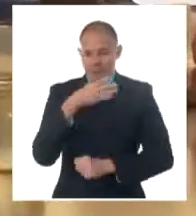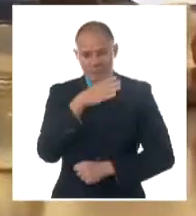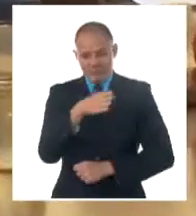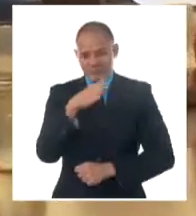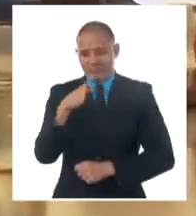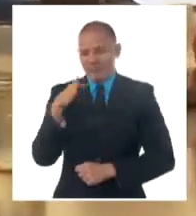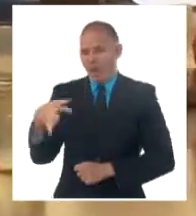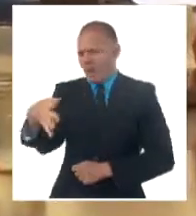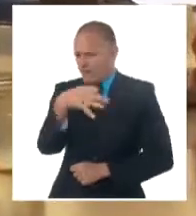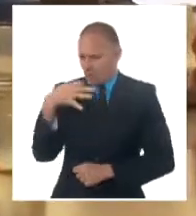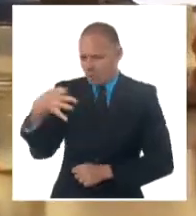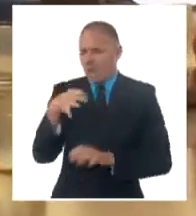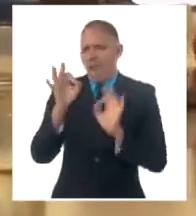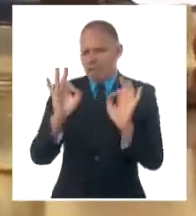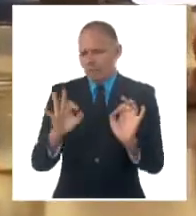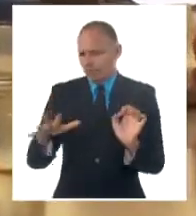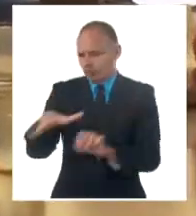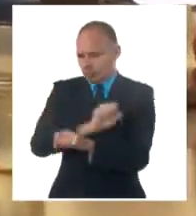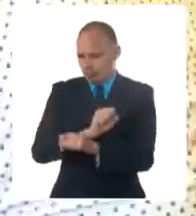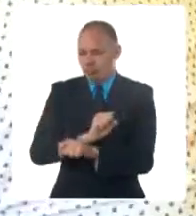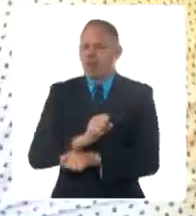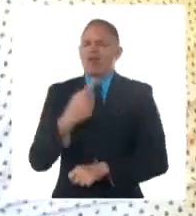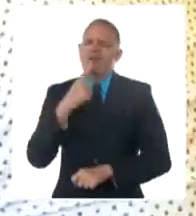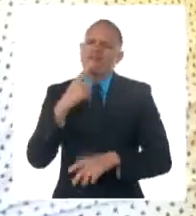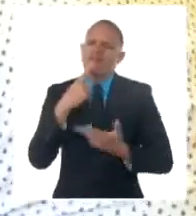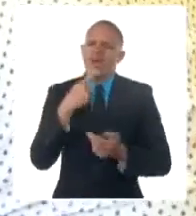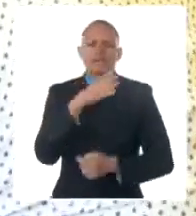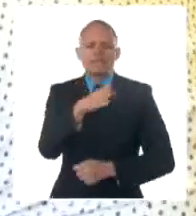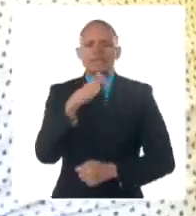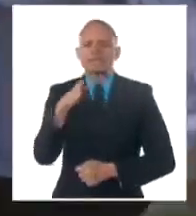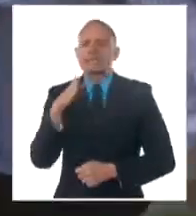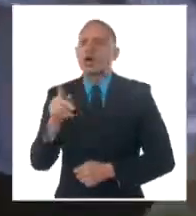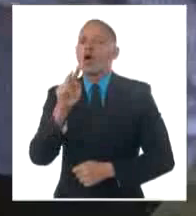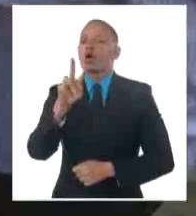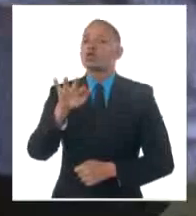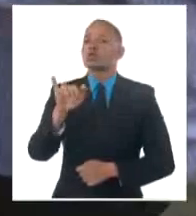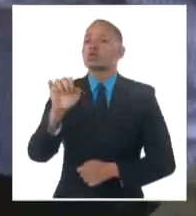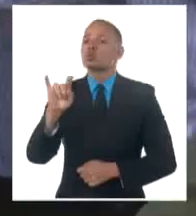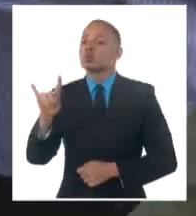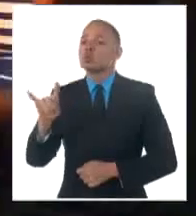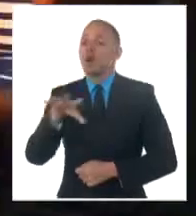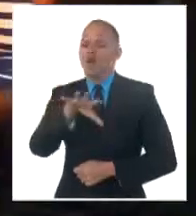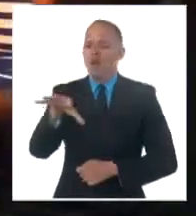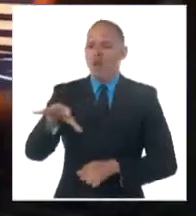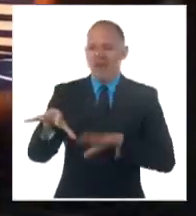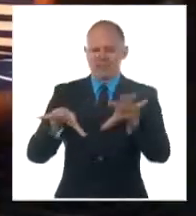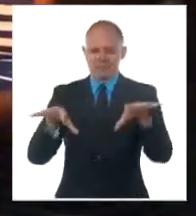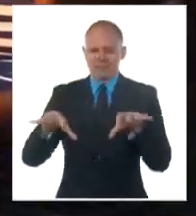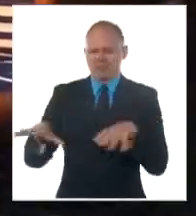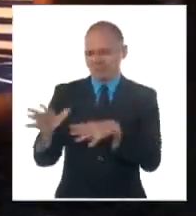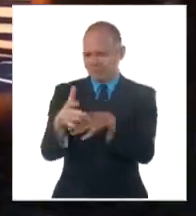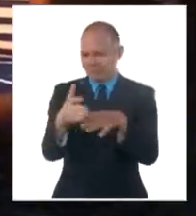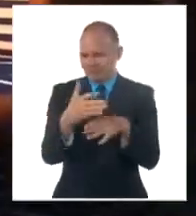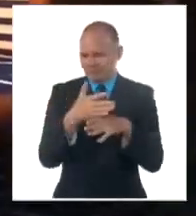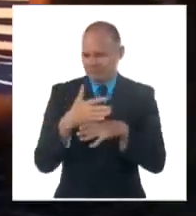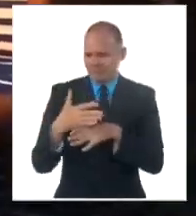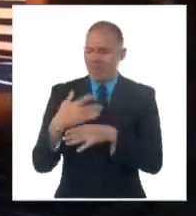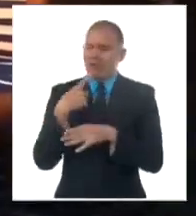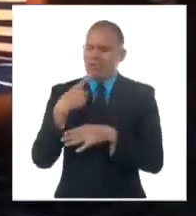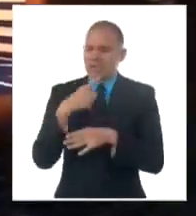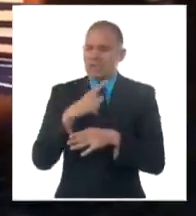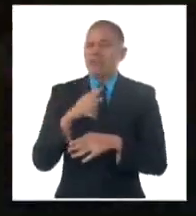personas. En total recorrieron 269 centros de la vida económica, política y social del territorio y llegaron a